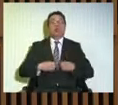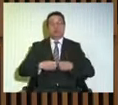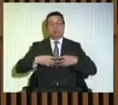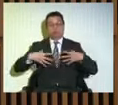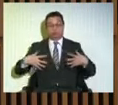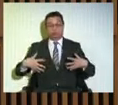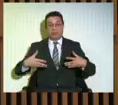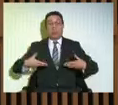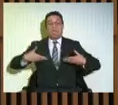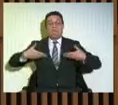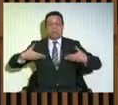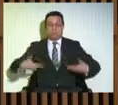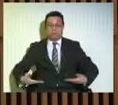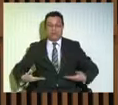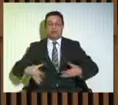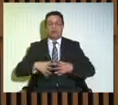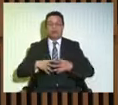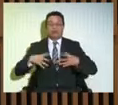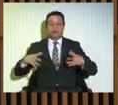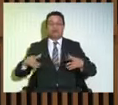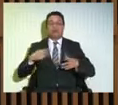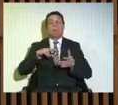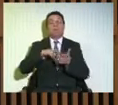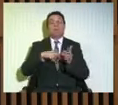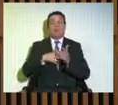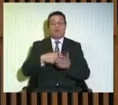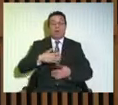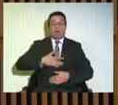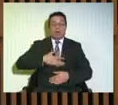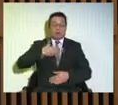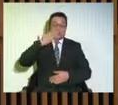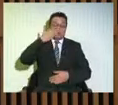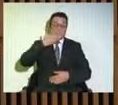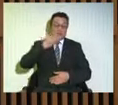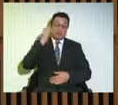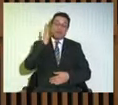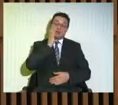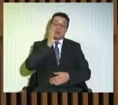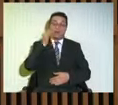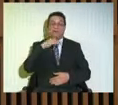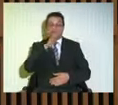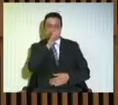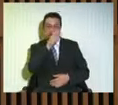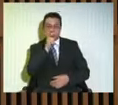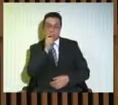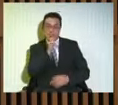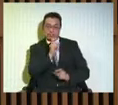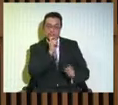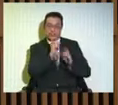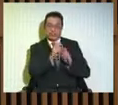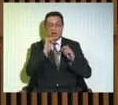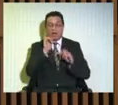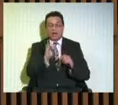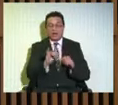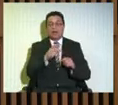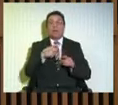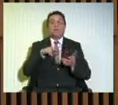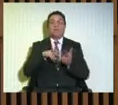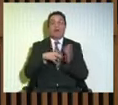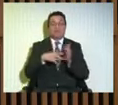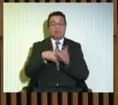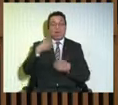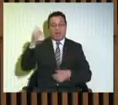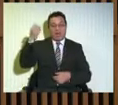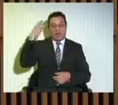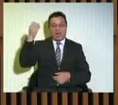de sobrepeso que generan problemas de autoestima, problemas de bullying y problemas de dificultades para el